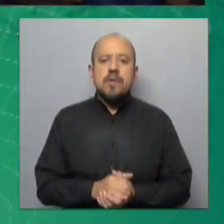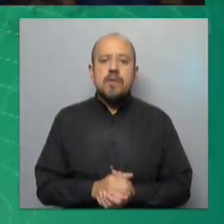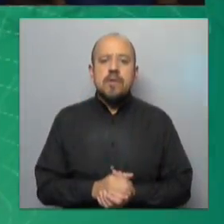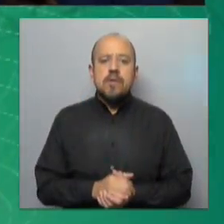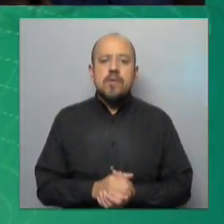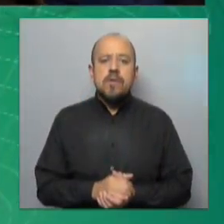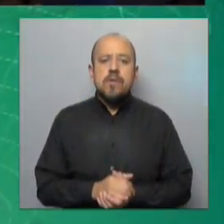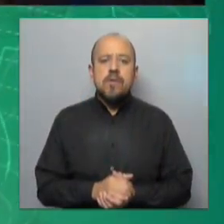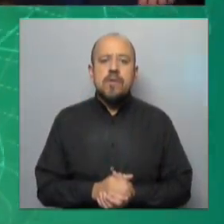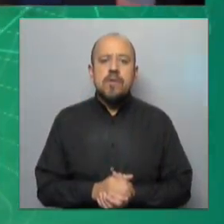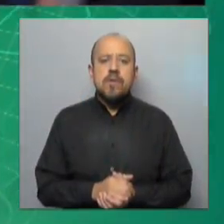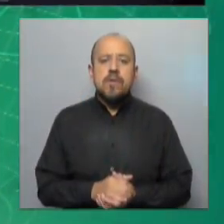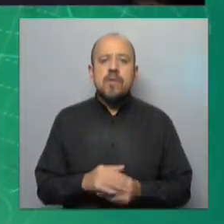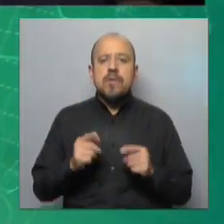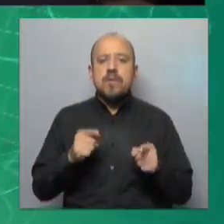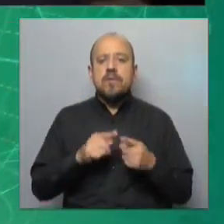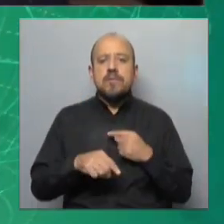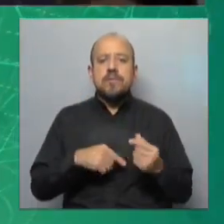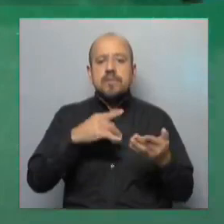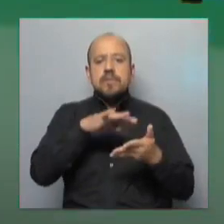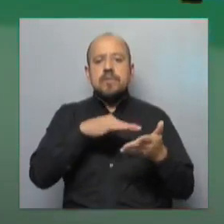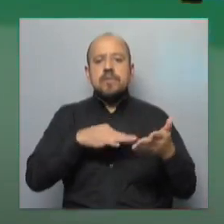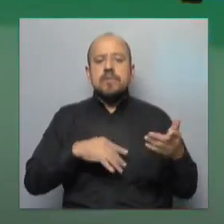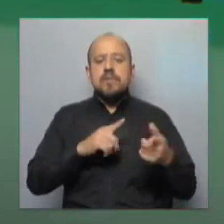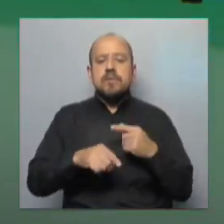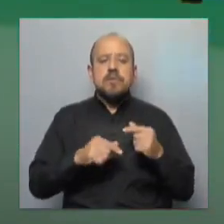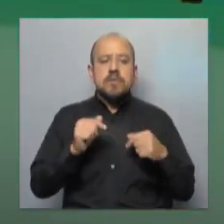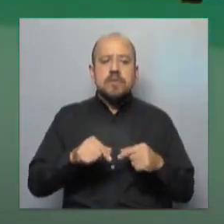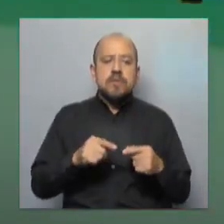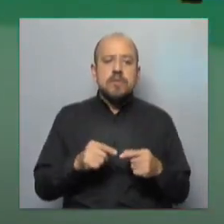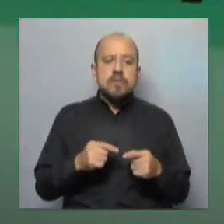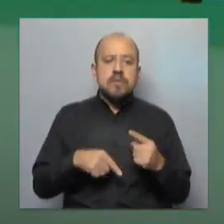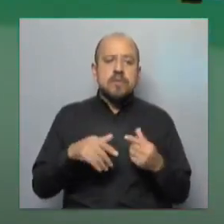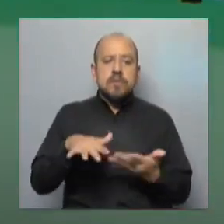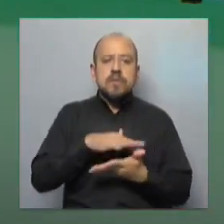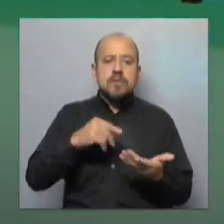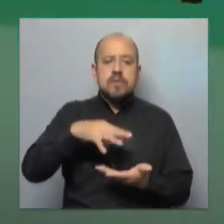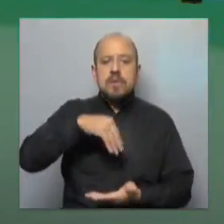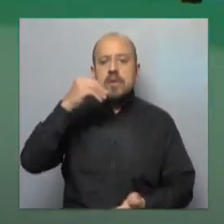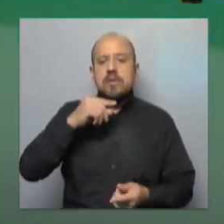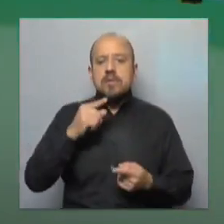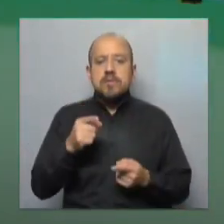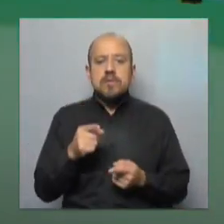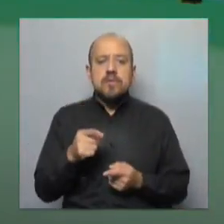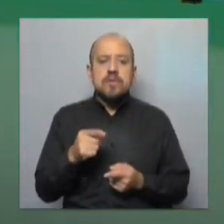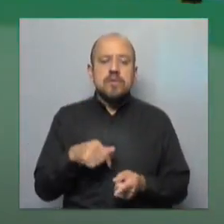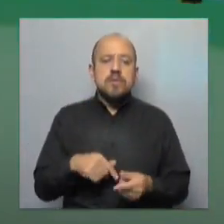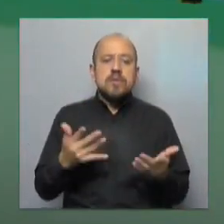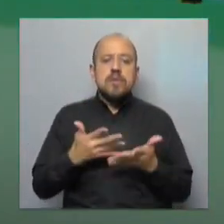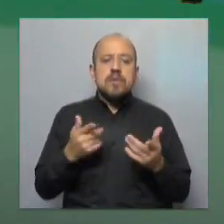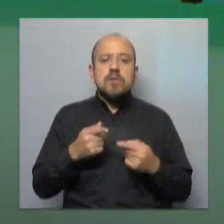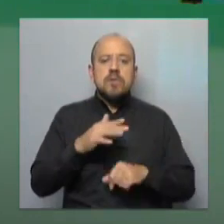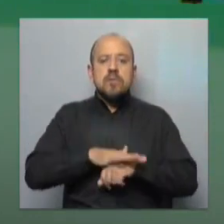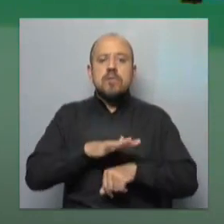y llegamos con la transmisión en vivo de la lectura de esa proclama en el punto culminante la plaza cagancha para decirlo con exactitud y ahora es tiempo de